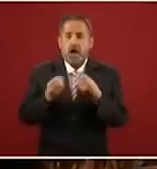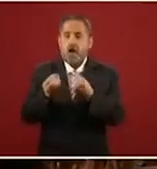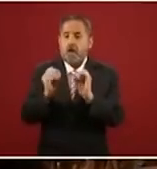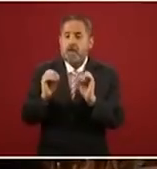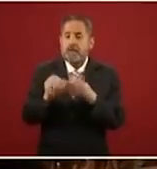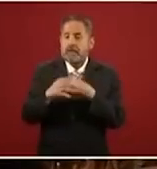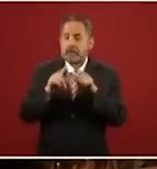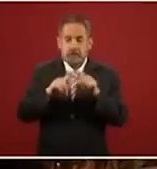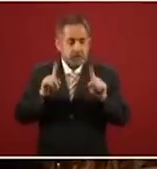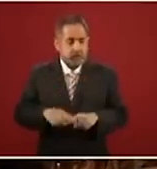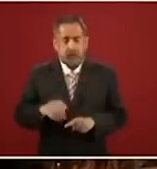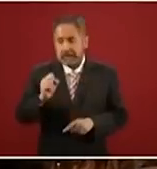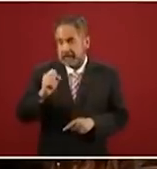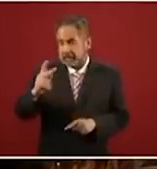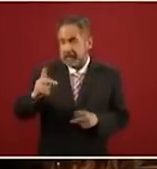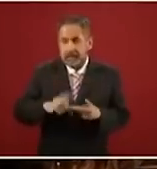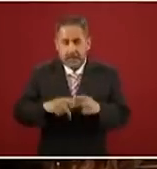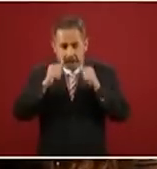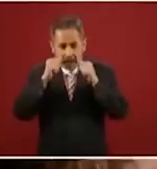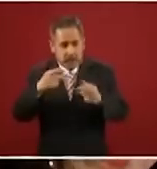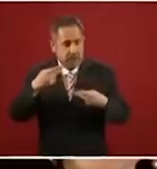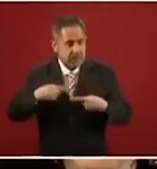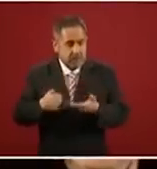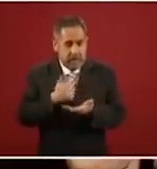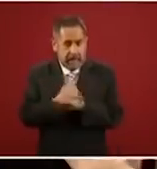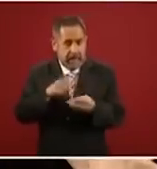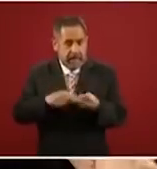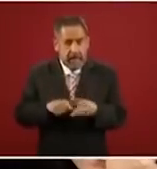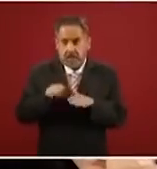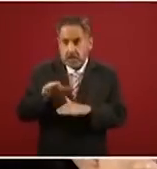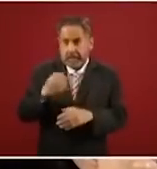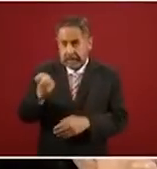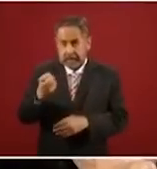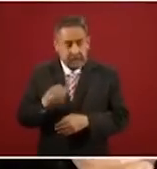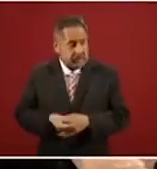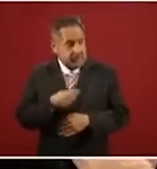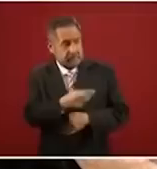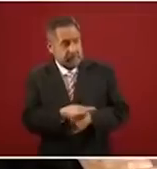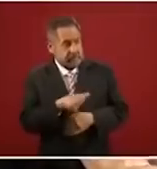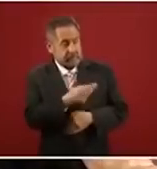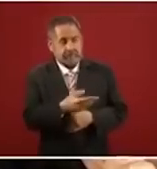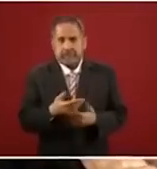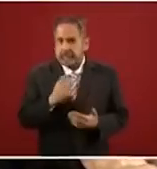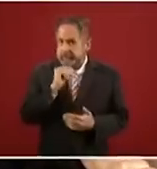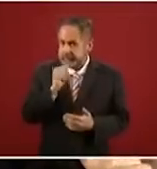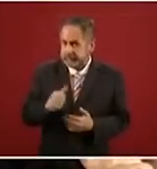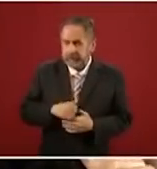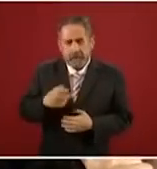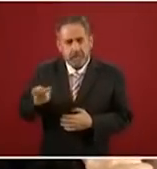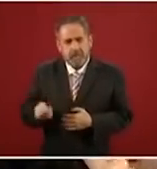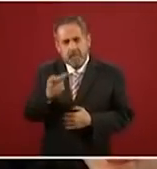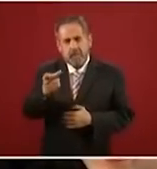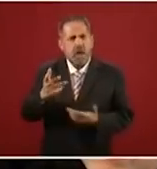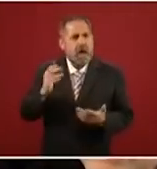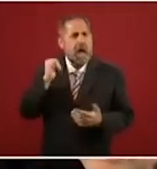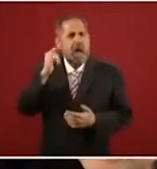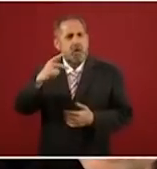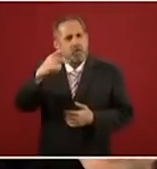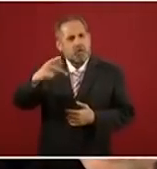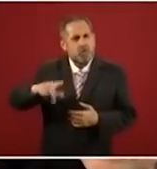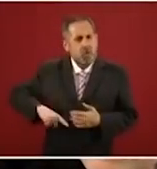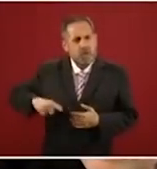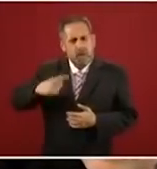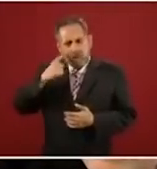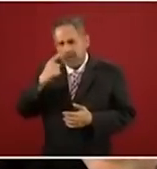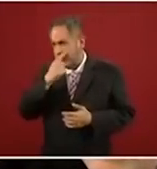enlace atención ciudadana e incluso en presidencia respecto a este asunto y mi pregunta para ustedes hay disposición de su gobierno